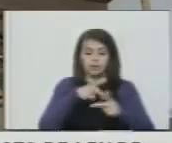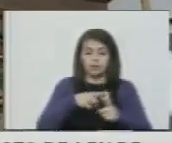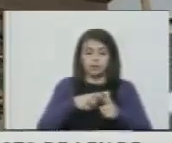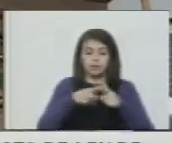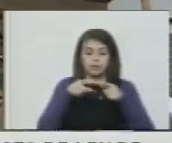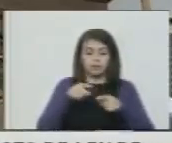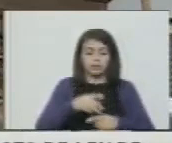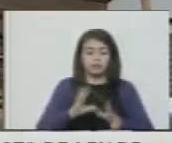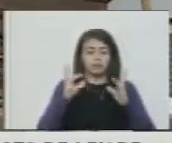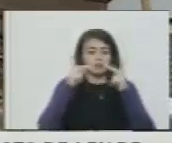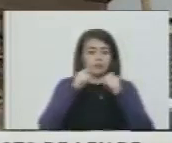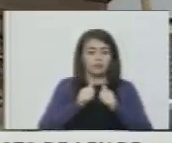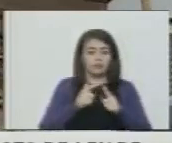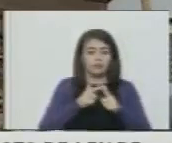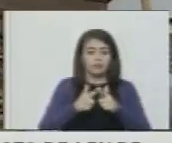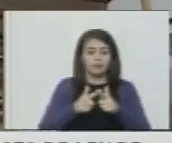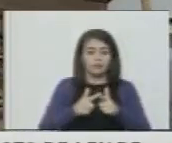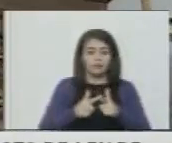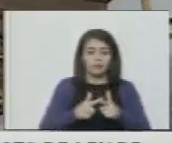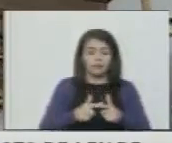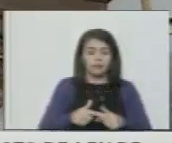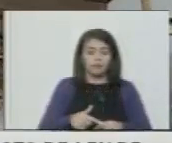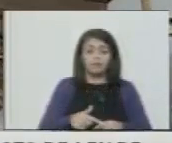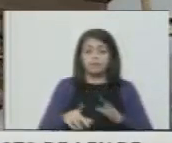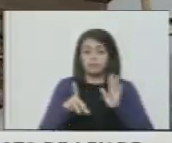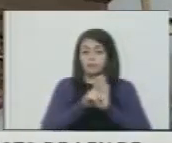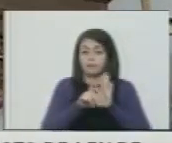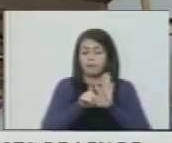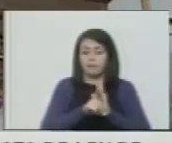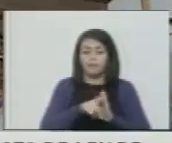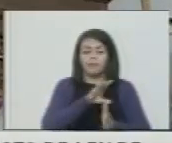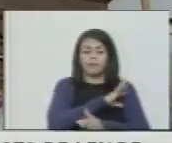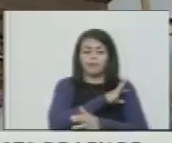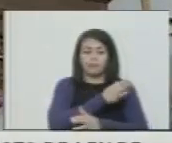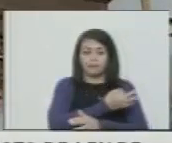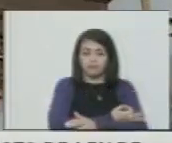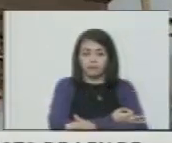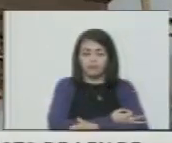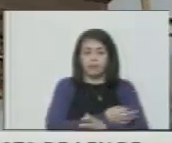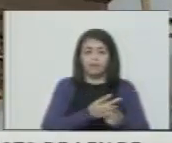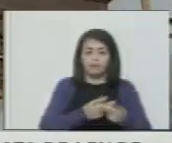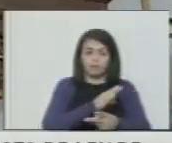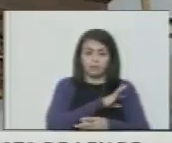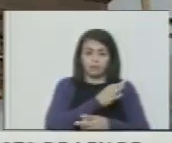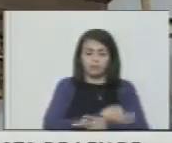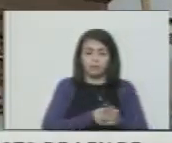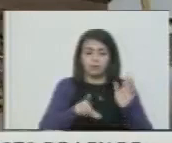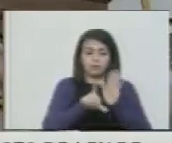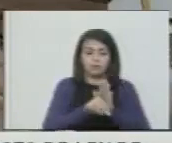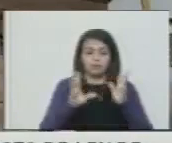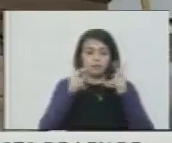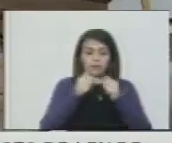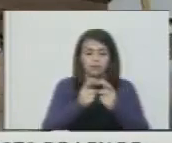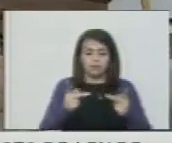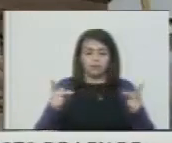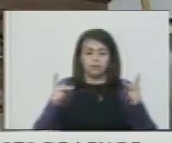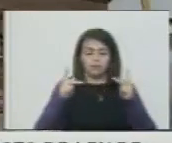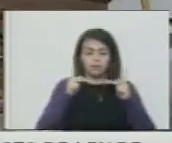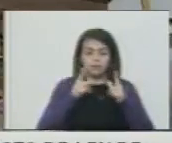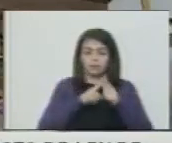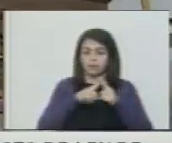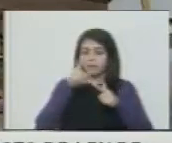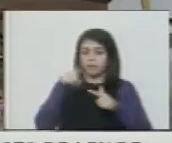de Procedimientos Administrativos, el decreto con rango, valor y fuerza de Ley Orgánica de la